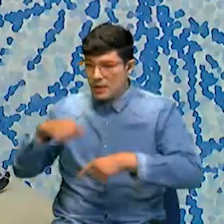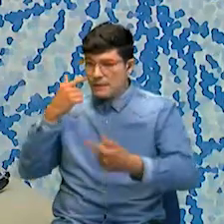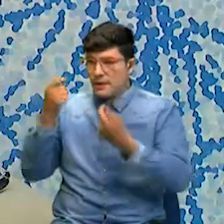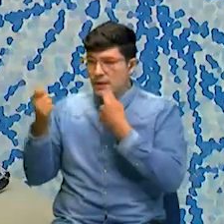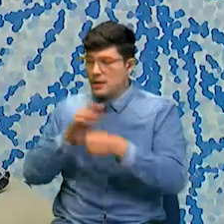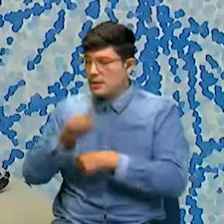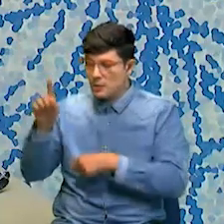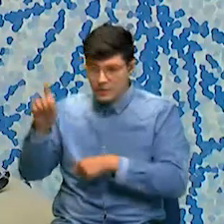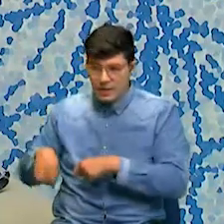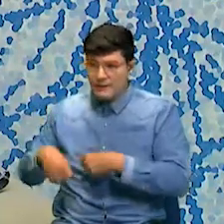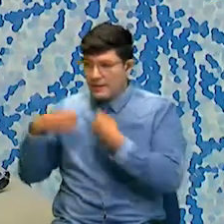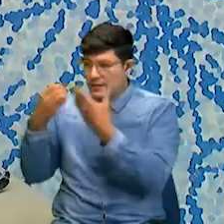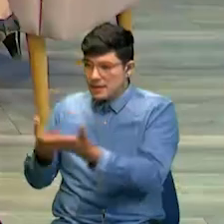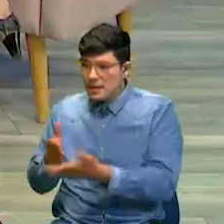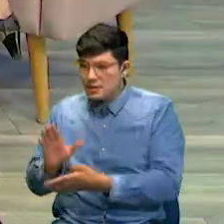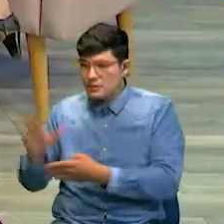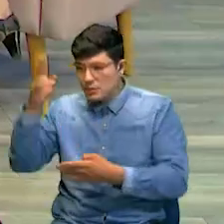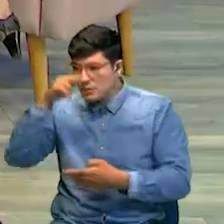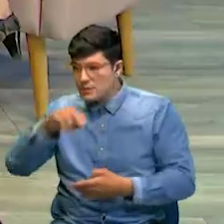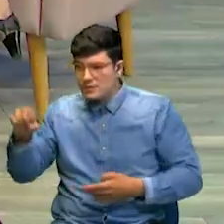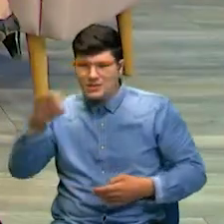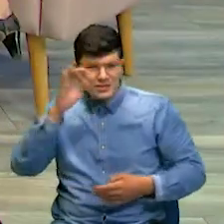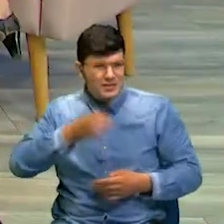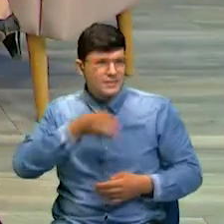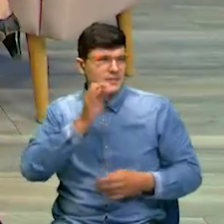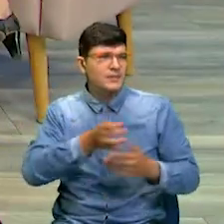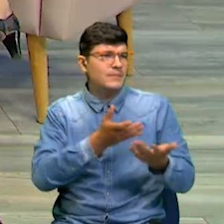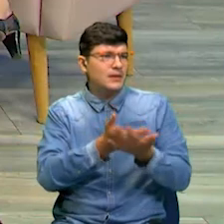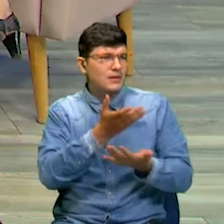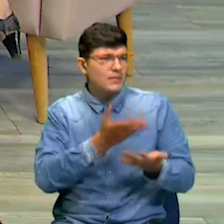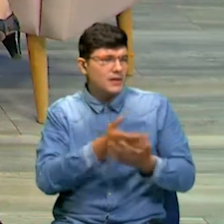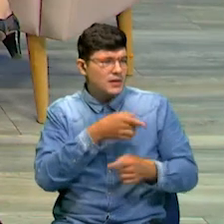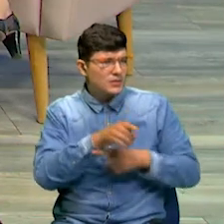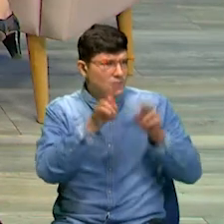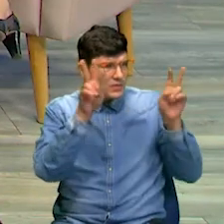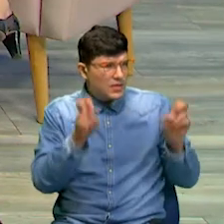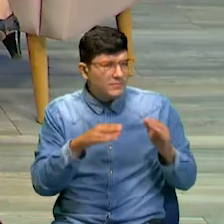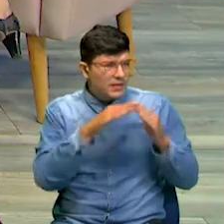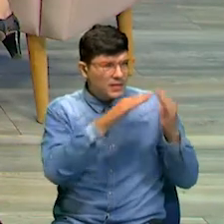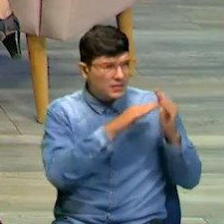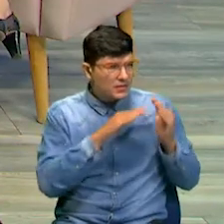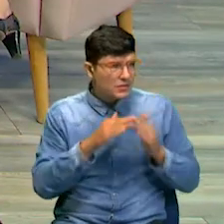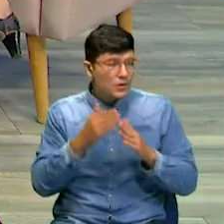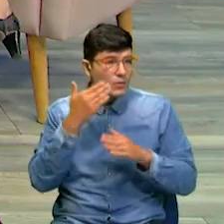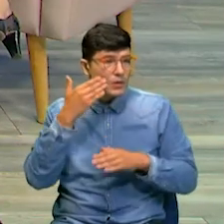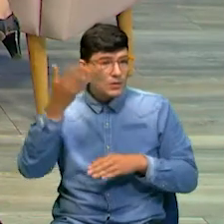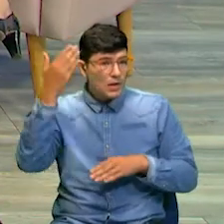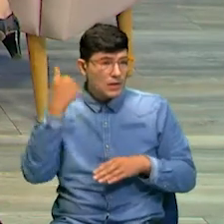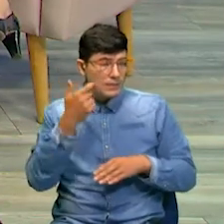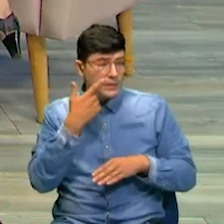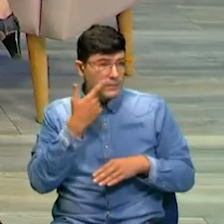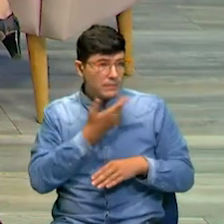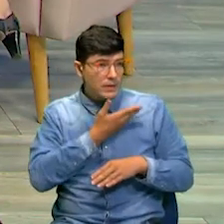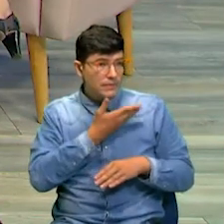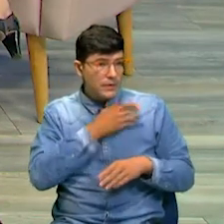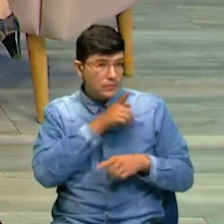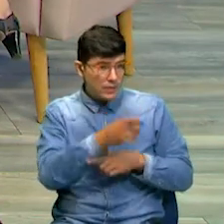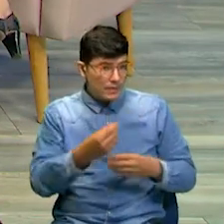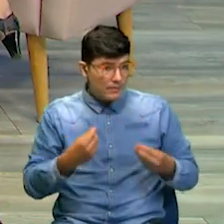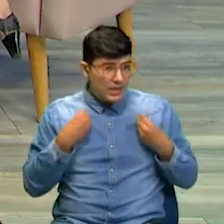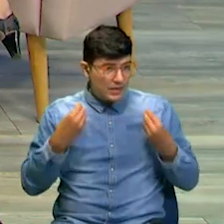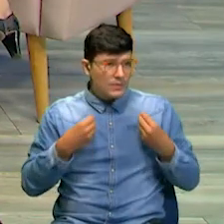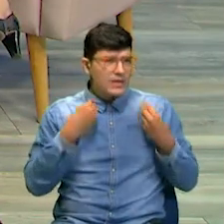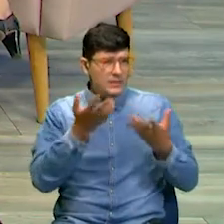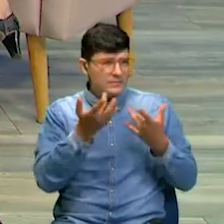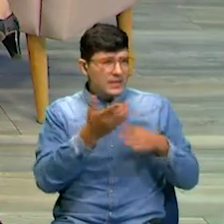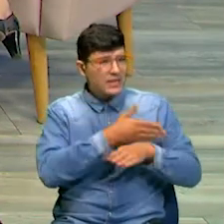deben cedérselos a sus hijos. Usted siempre hace una recomendación con respecto al tema de los bienes y es que si como padre usted está vivo,